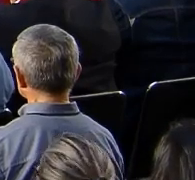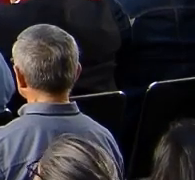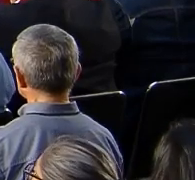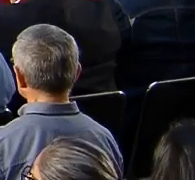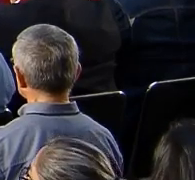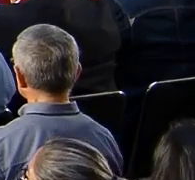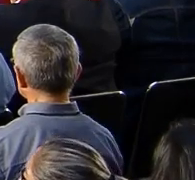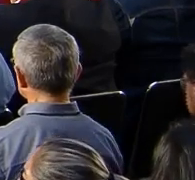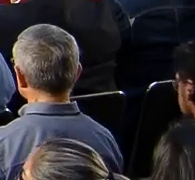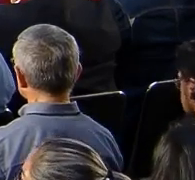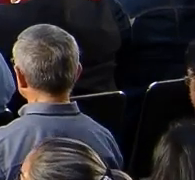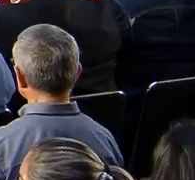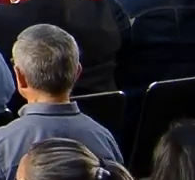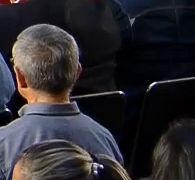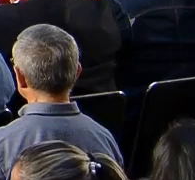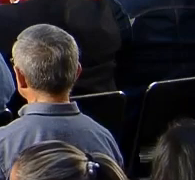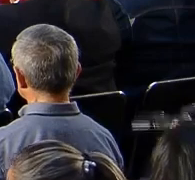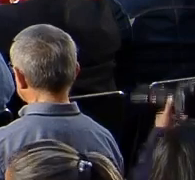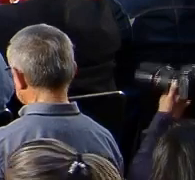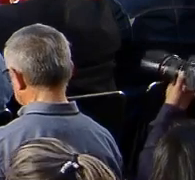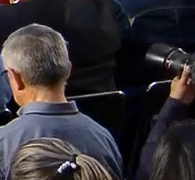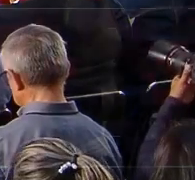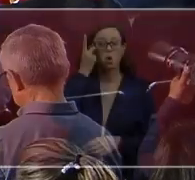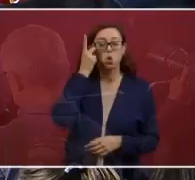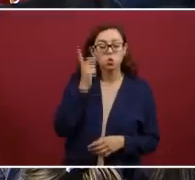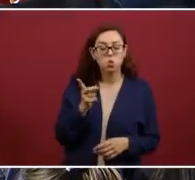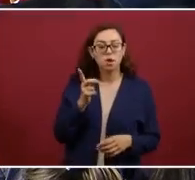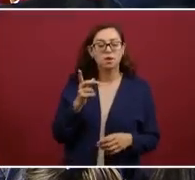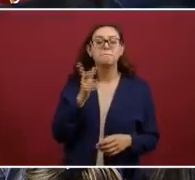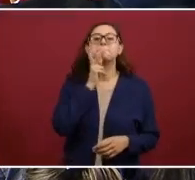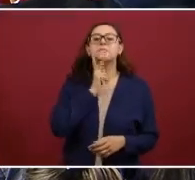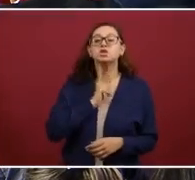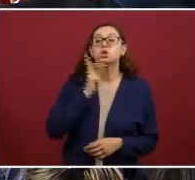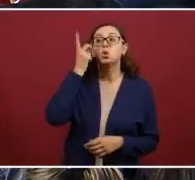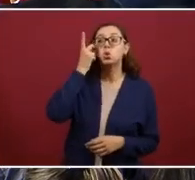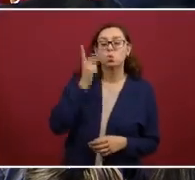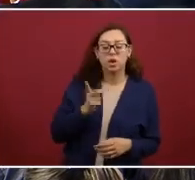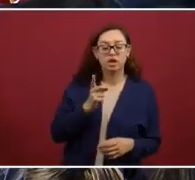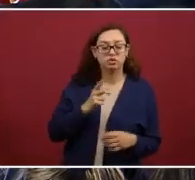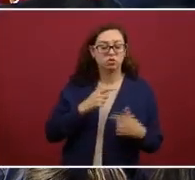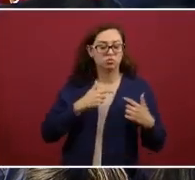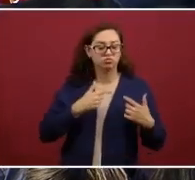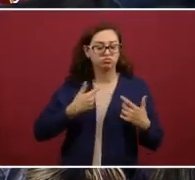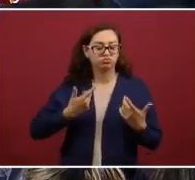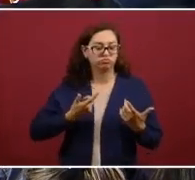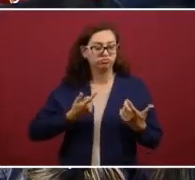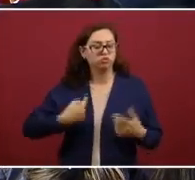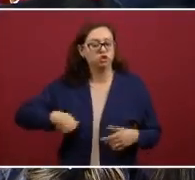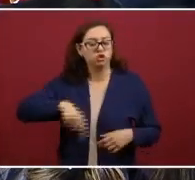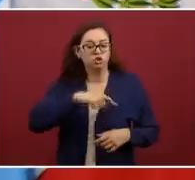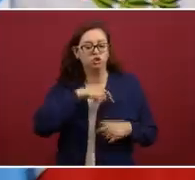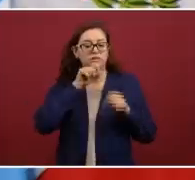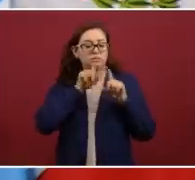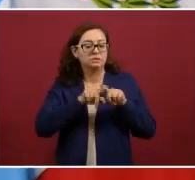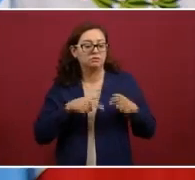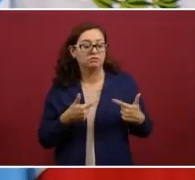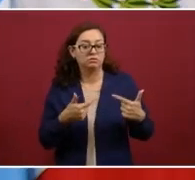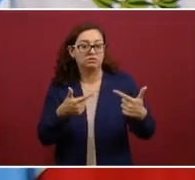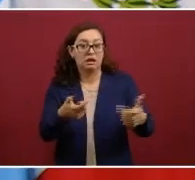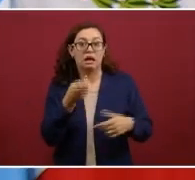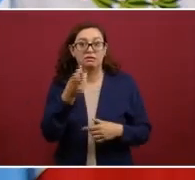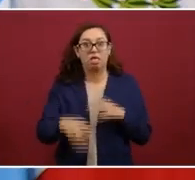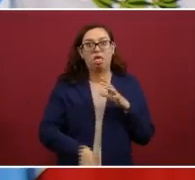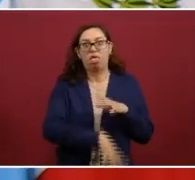patrimonio el petróleo no solo de nuestra generación, sino de las generaciones futuras, y tenemos que cuidarlo.